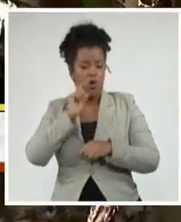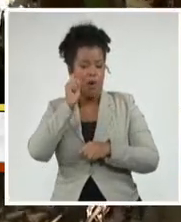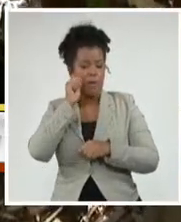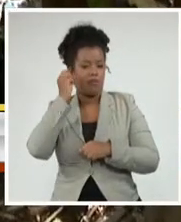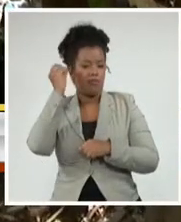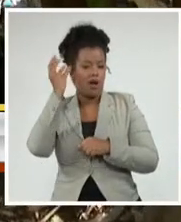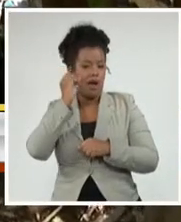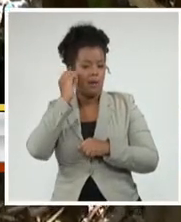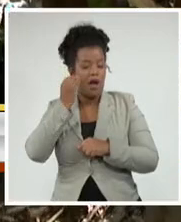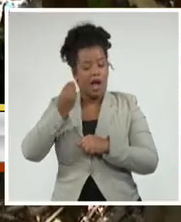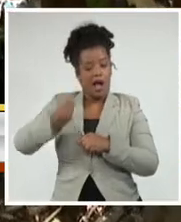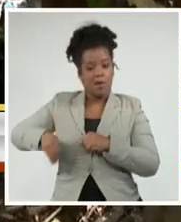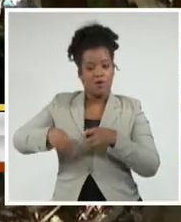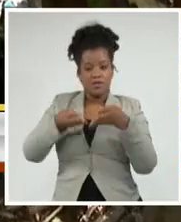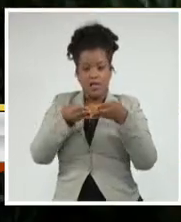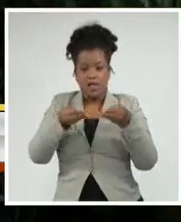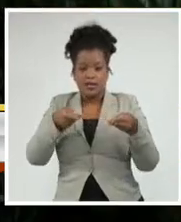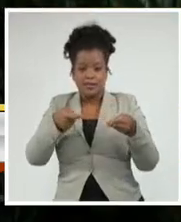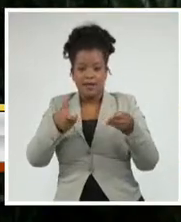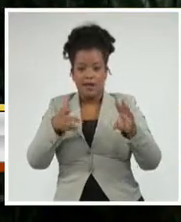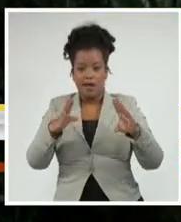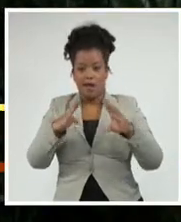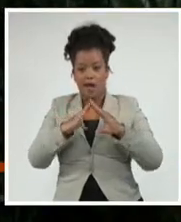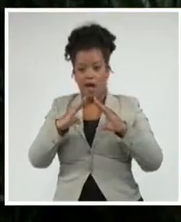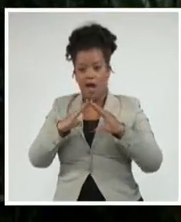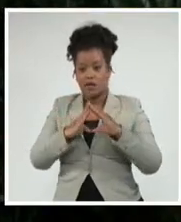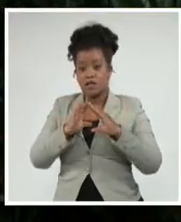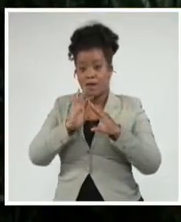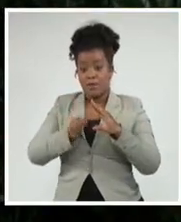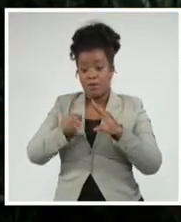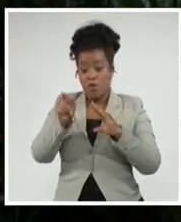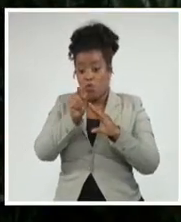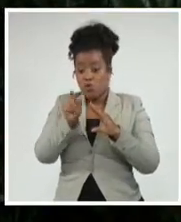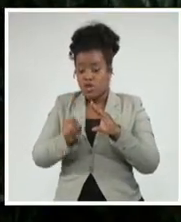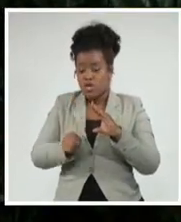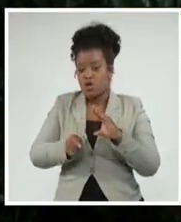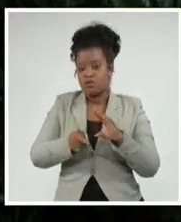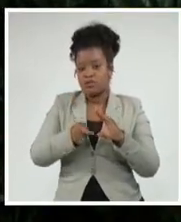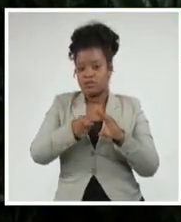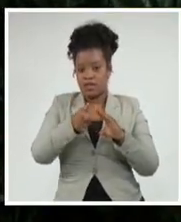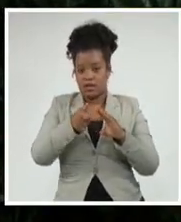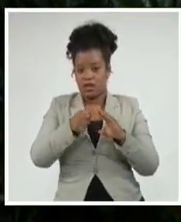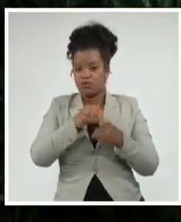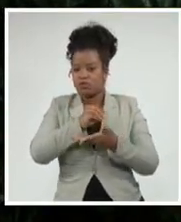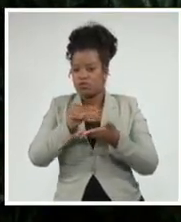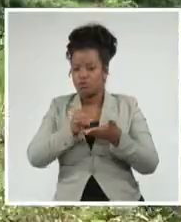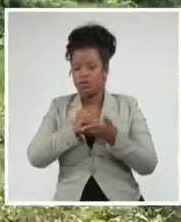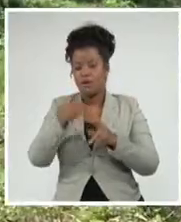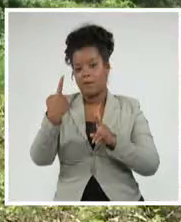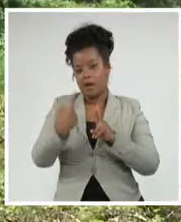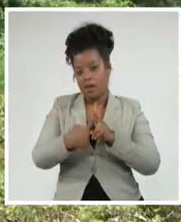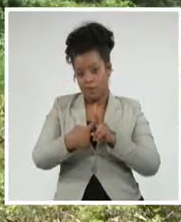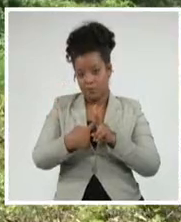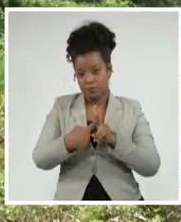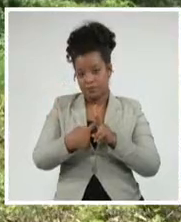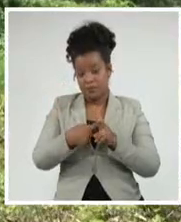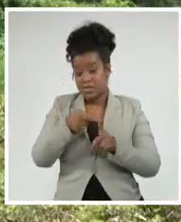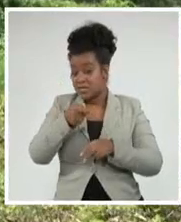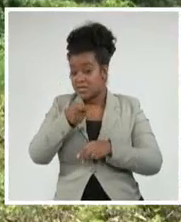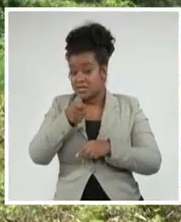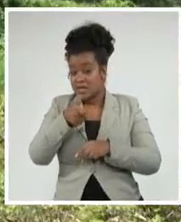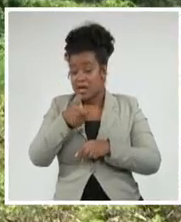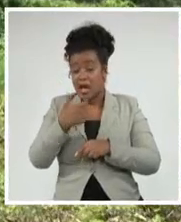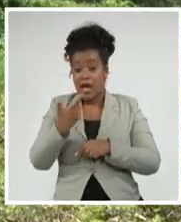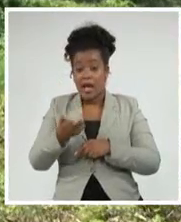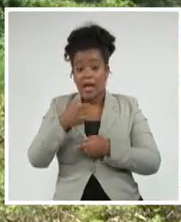decidió aprovechar el terreno próximo a su vivienda en uno de los sitios más insospechados de la ciudad capital granmense, muy cerca de la Plaza